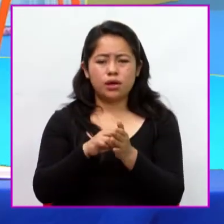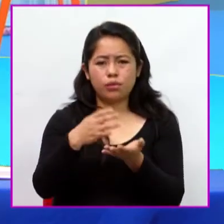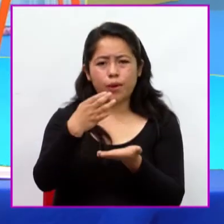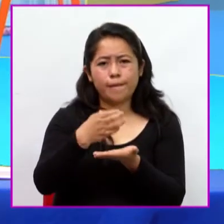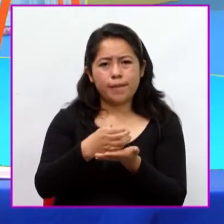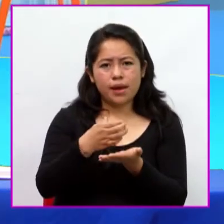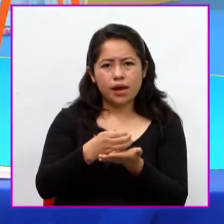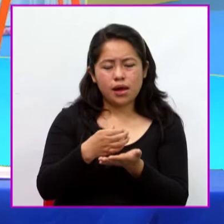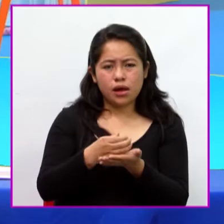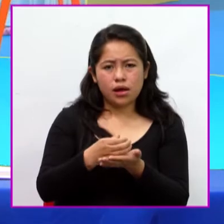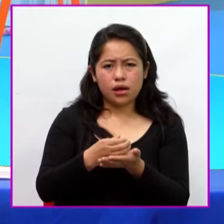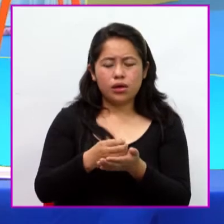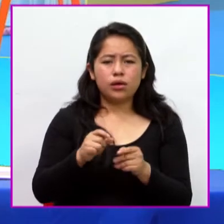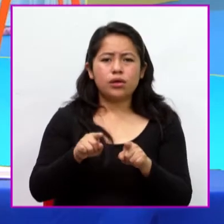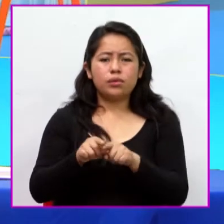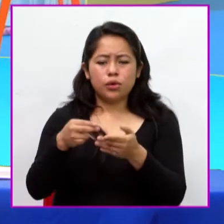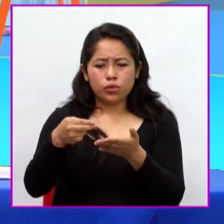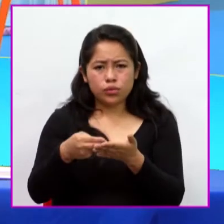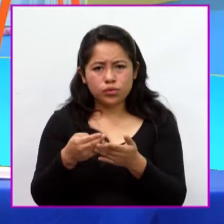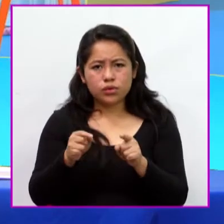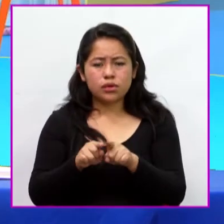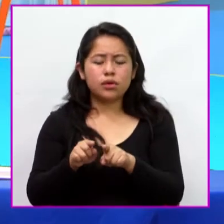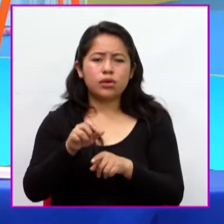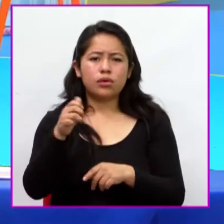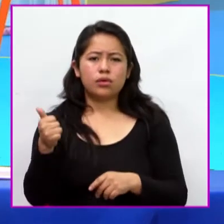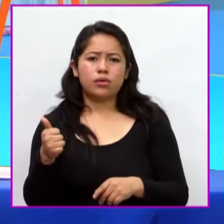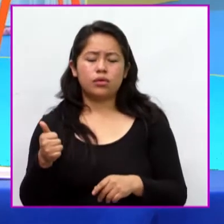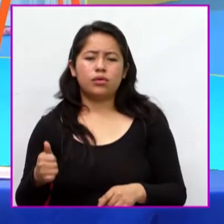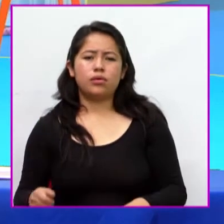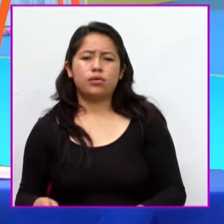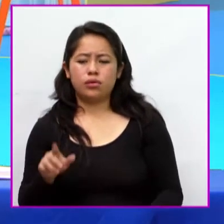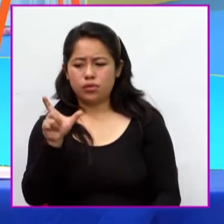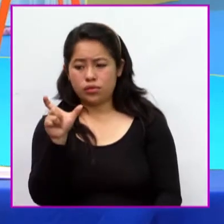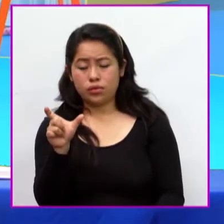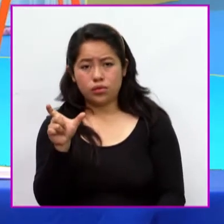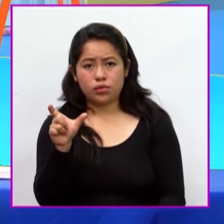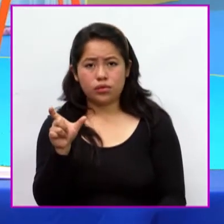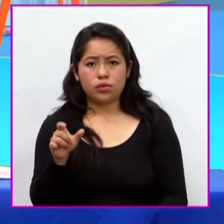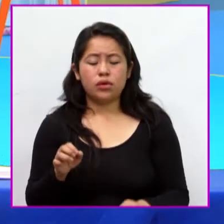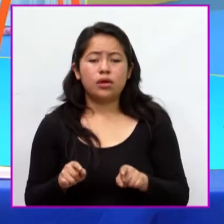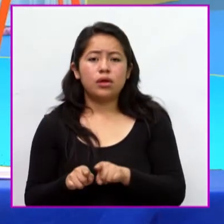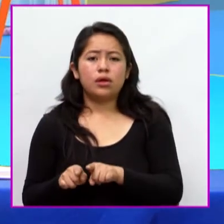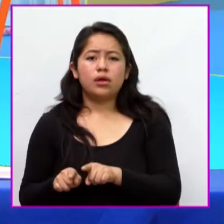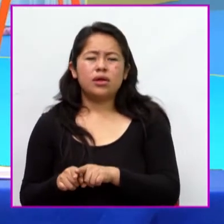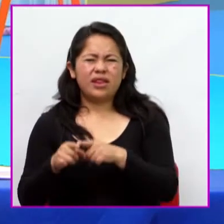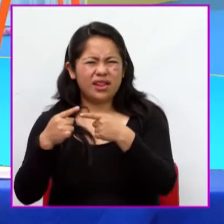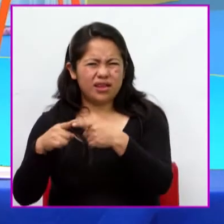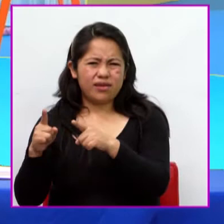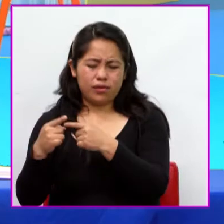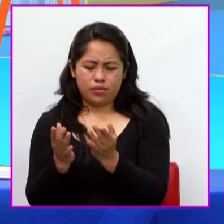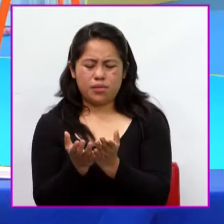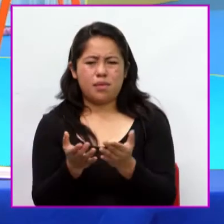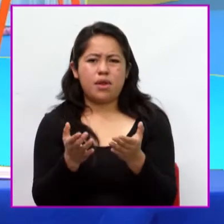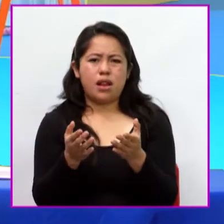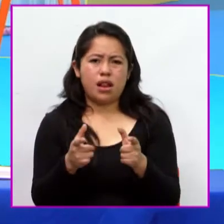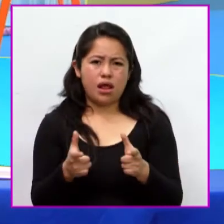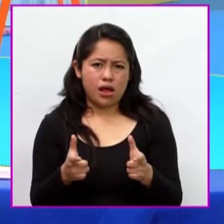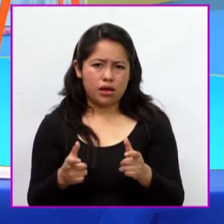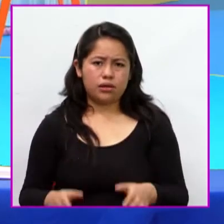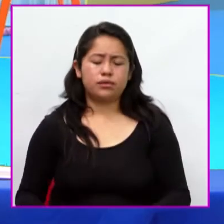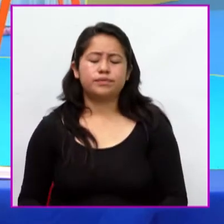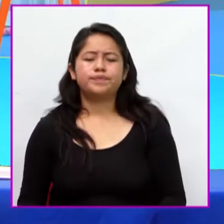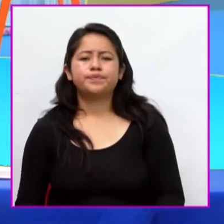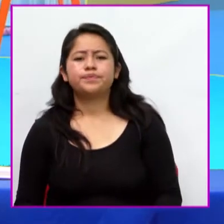platos, hasta que los síntomas desaparezcan. Otro síntoma puede ser el evitar